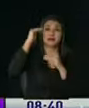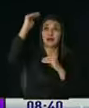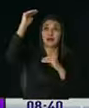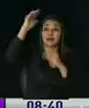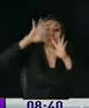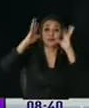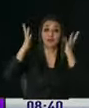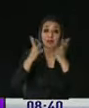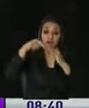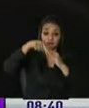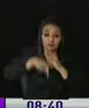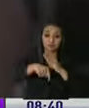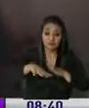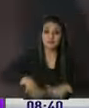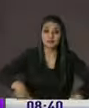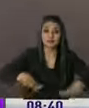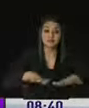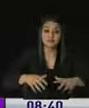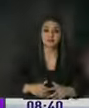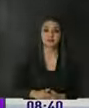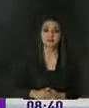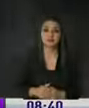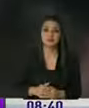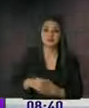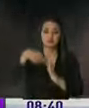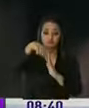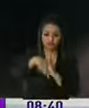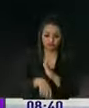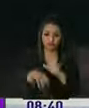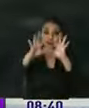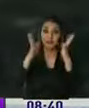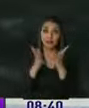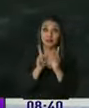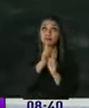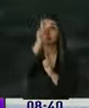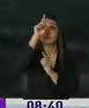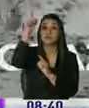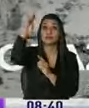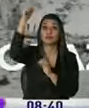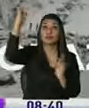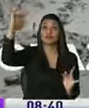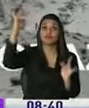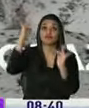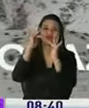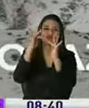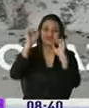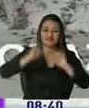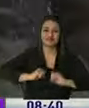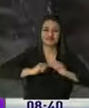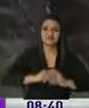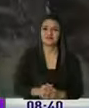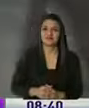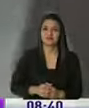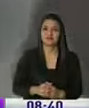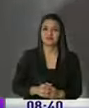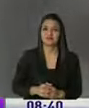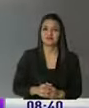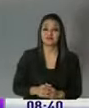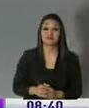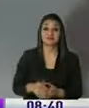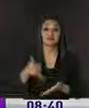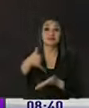Tierra con el más cercano al Sol. Punto más profundo de la Tierra y lo conectaré con el más cercano al Sol. Este récord